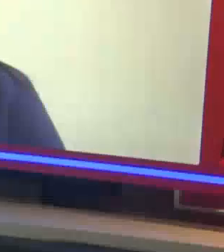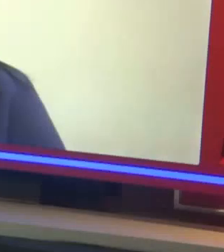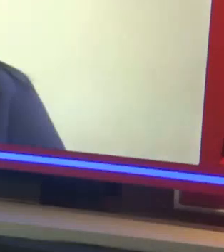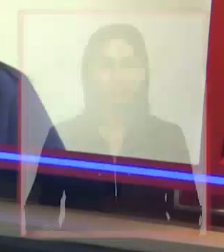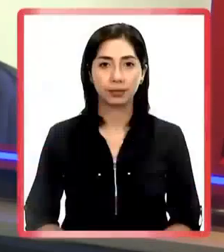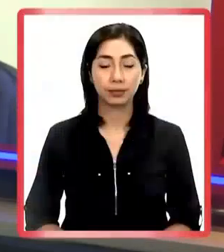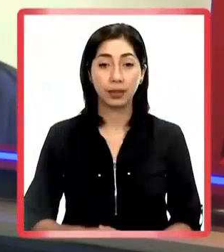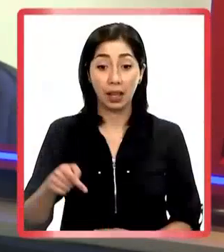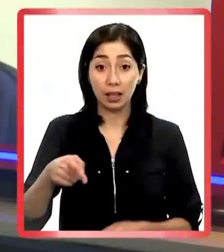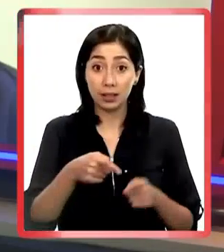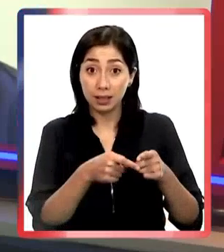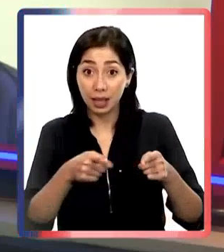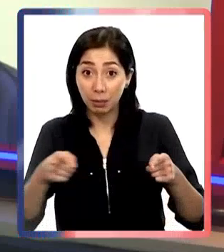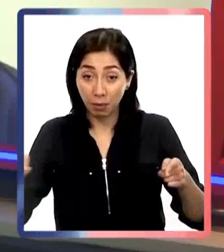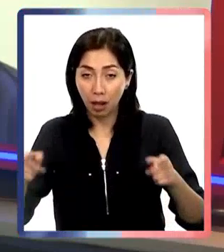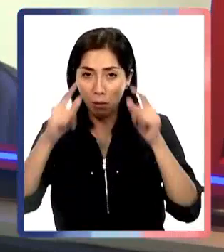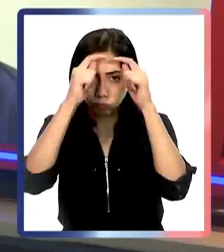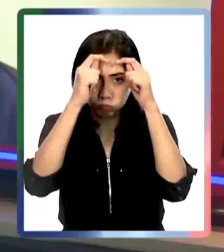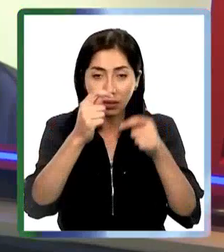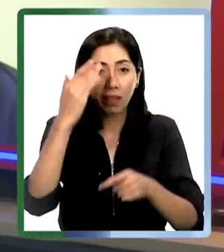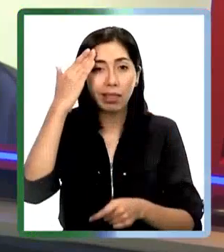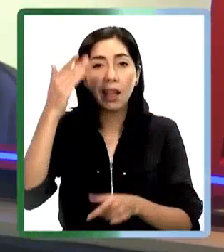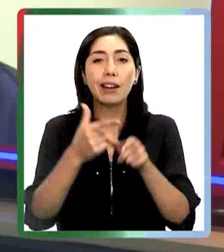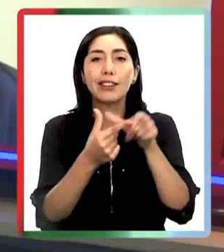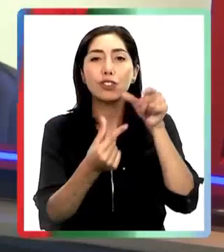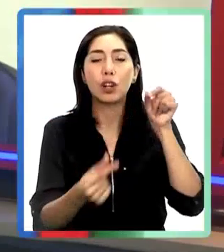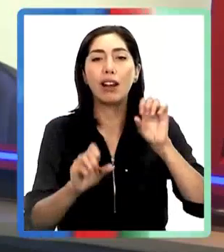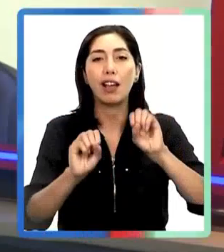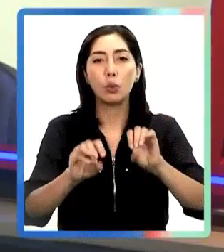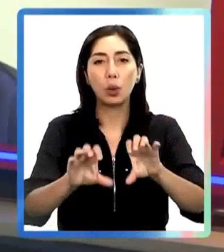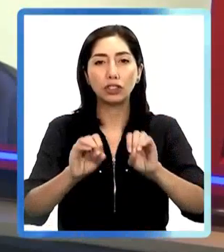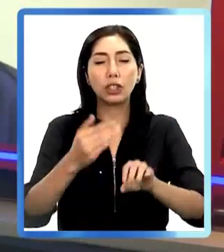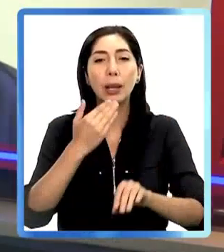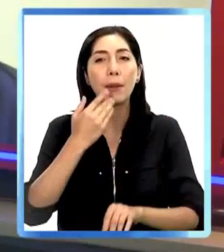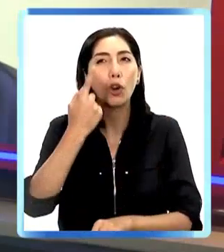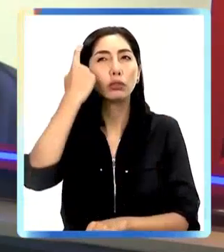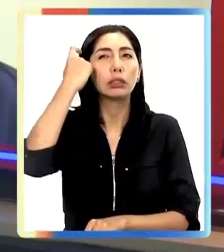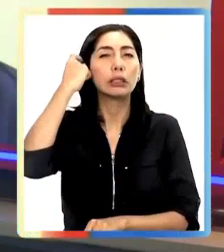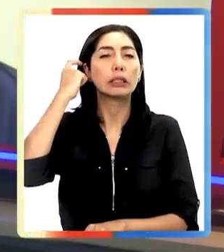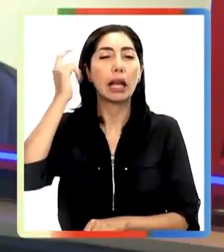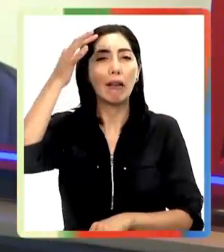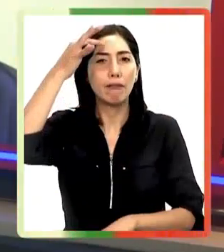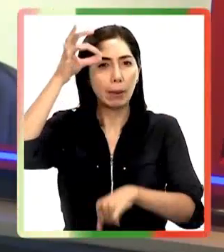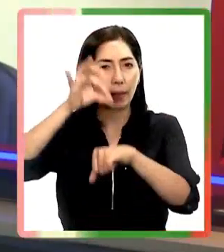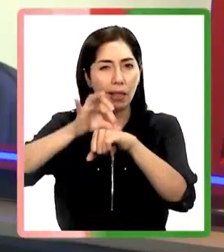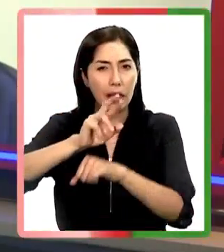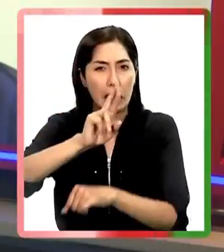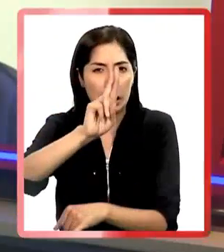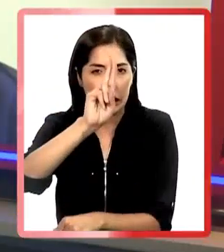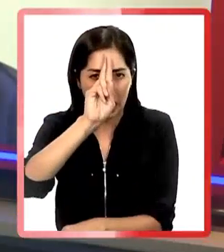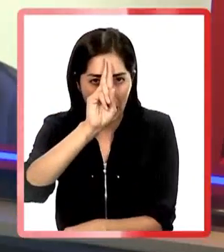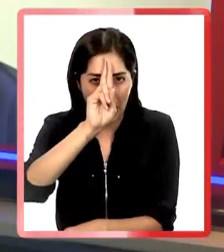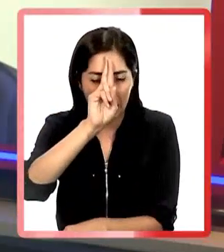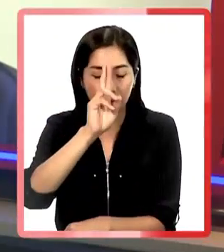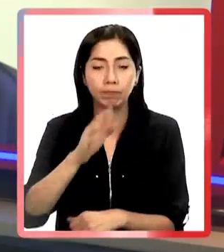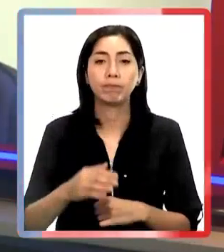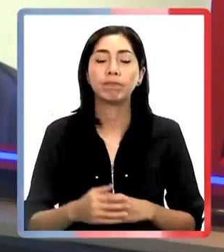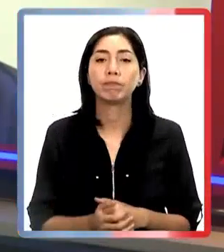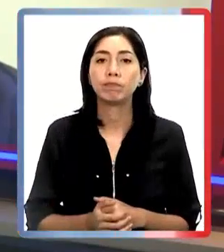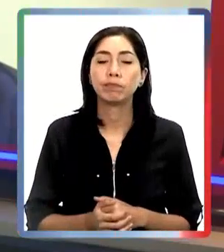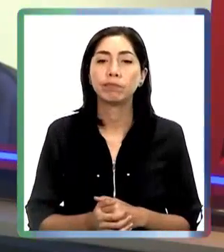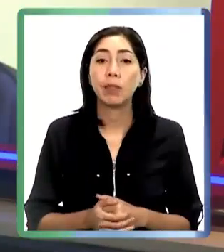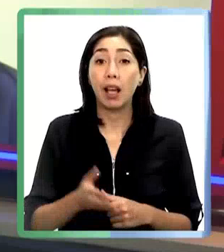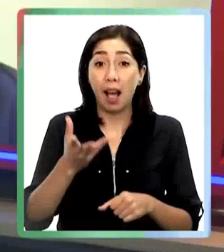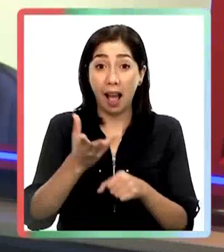Chile. Esta semana se conmemoró el Día Nacional de la Educación y Concientización de las Enfermedades Raras, poco frecuentes o huérfanas.